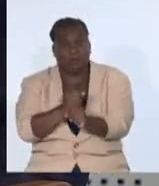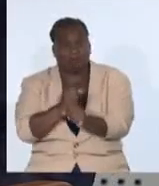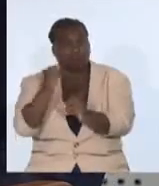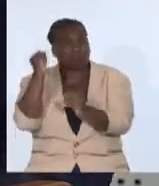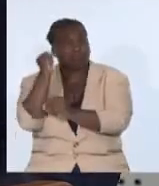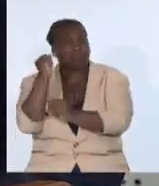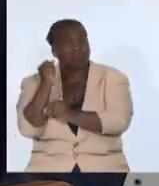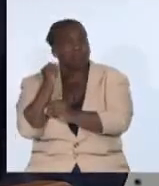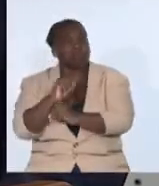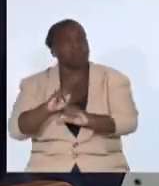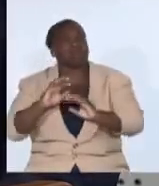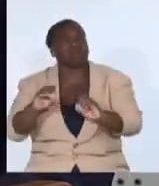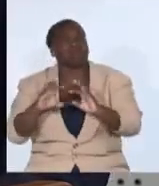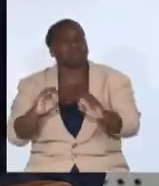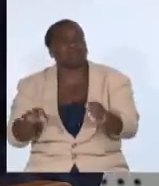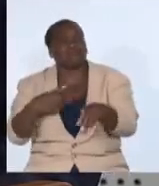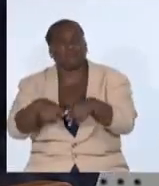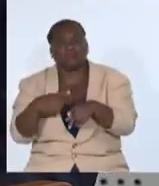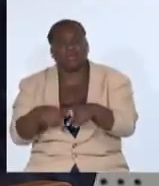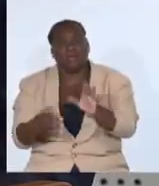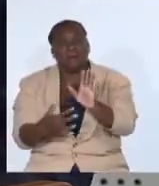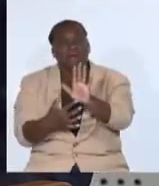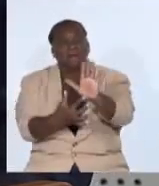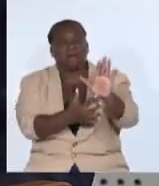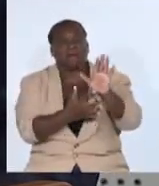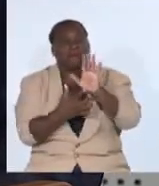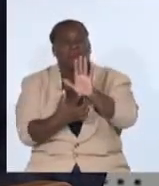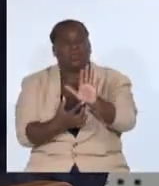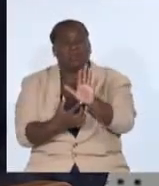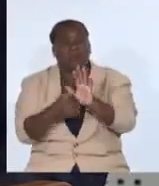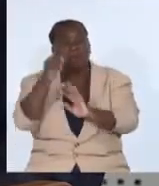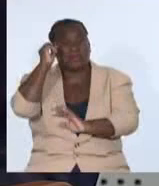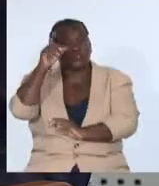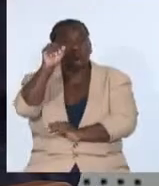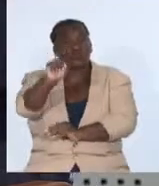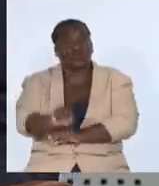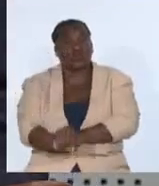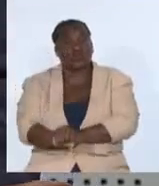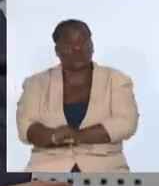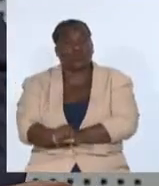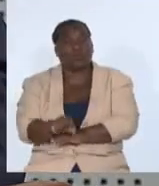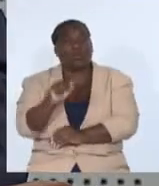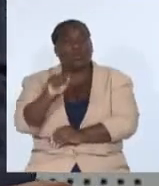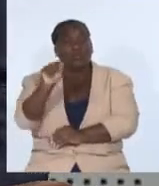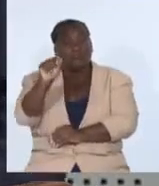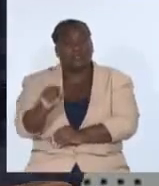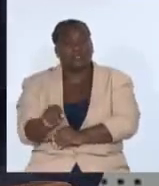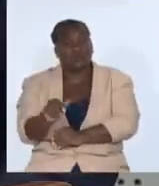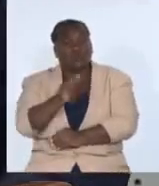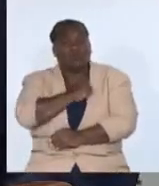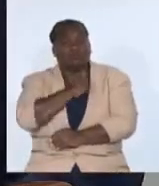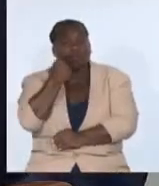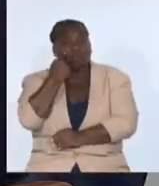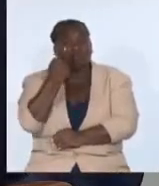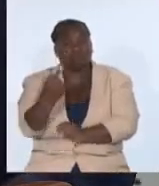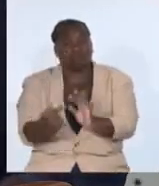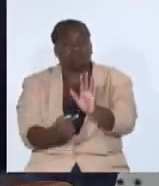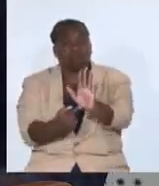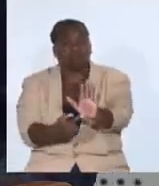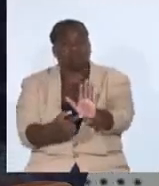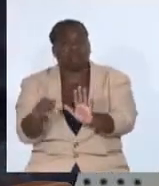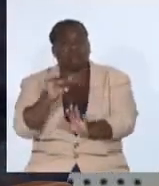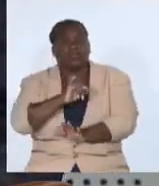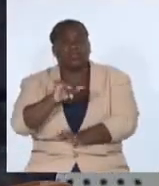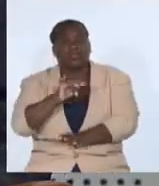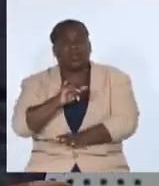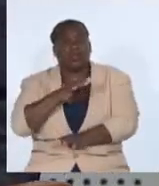la sinergias mostremos la valía y la experticia del sur frente a los que pretenden presentarnos como una más amorfa